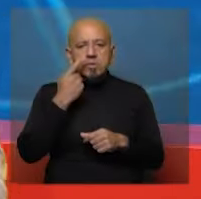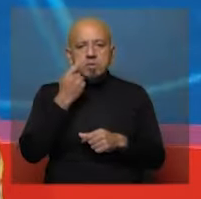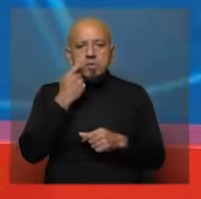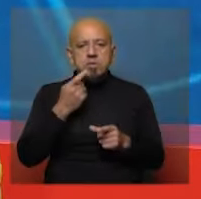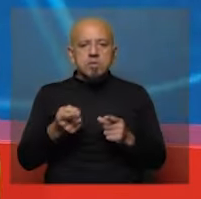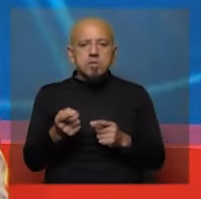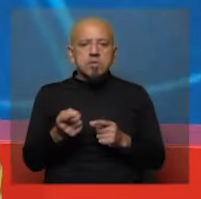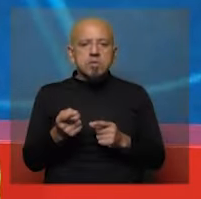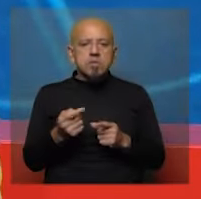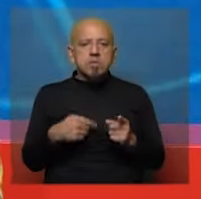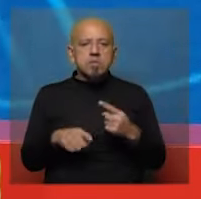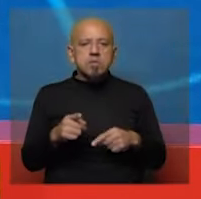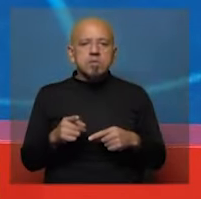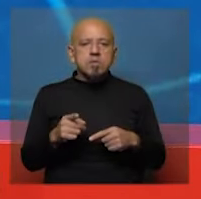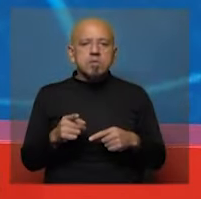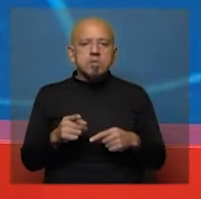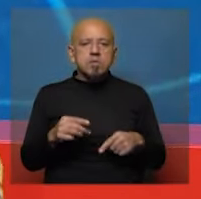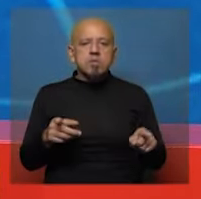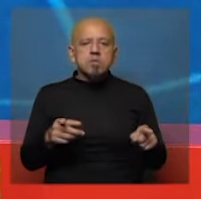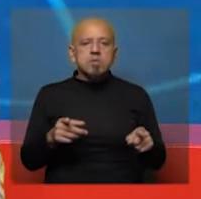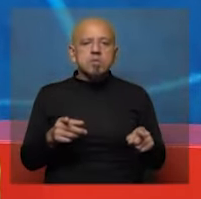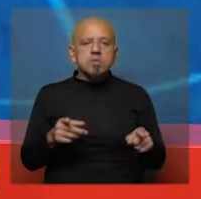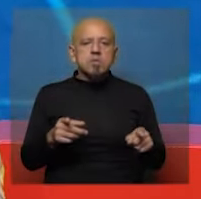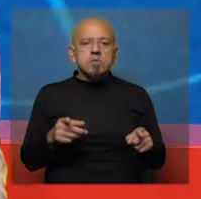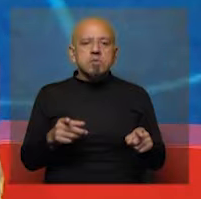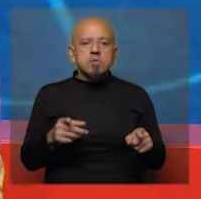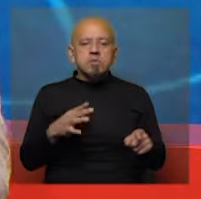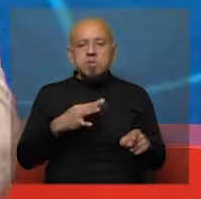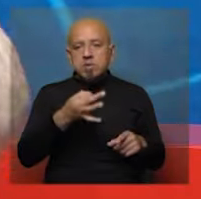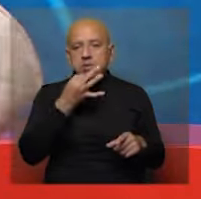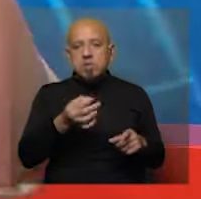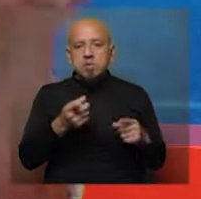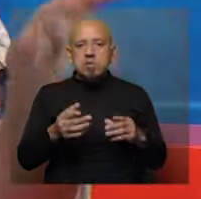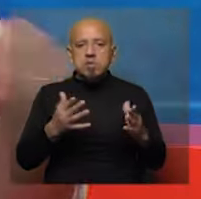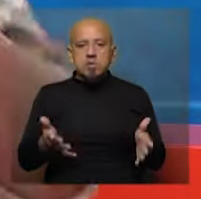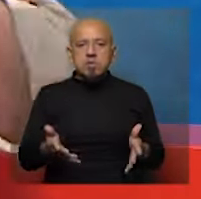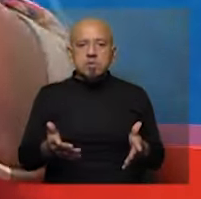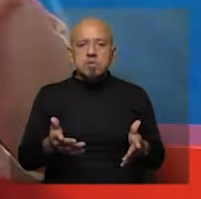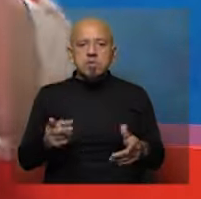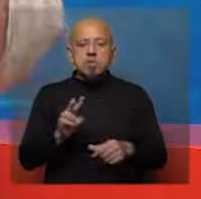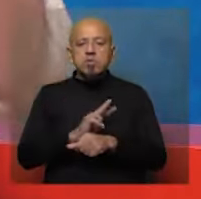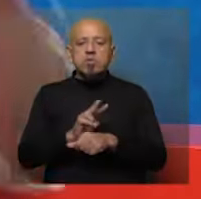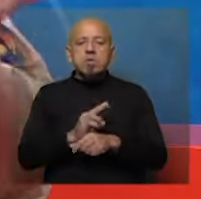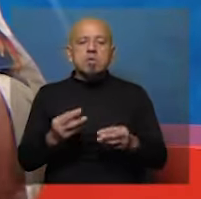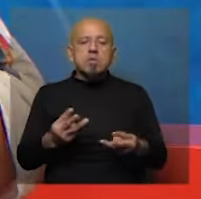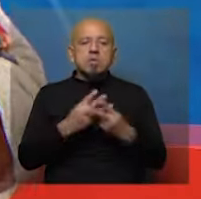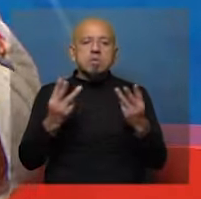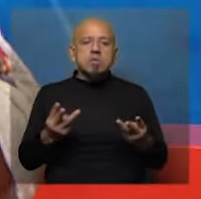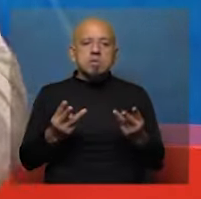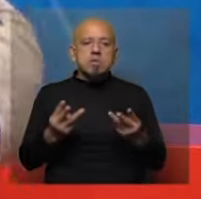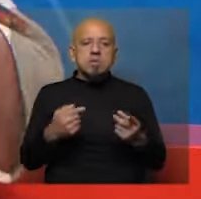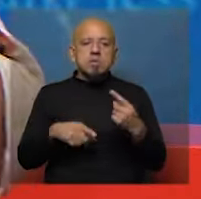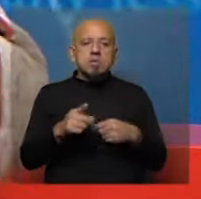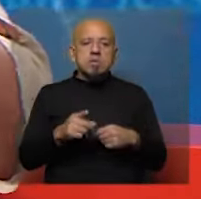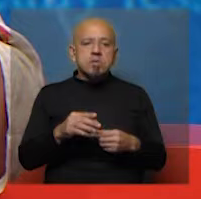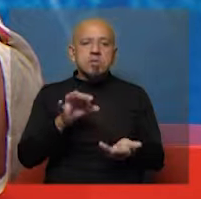bueno el doctor en criminología Ten lo lo decía lo dicen más de una vez para atacar la seguridad en general porque eso sí le preocupa al sistema